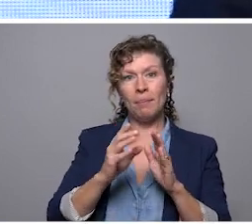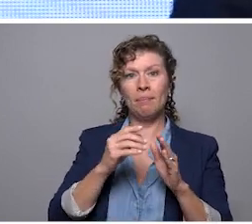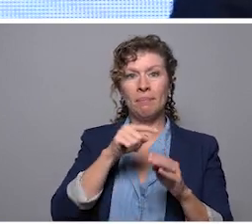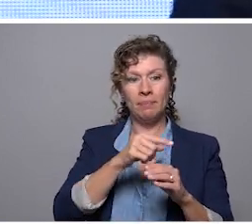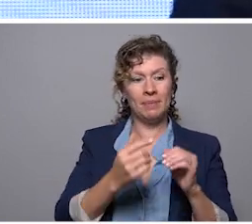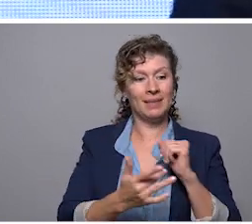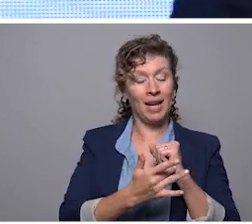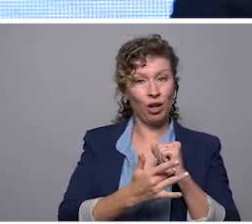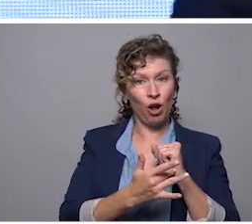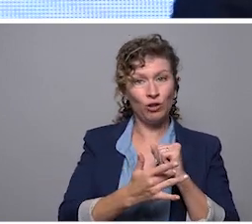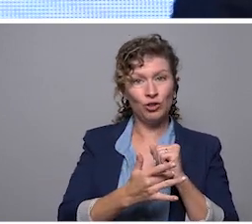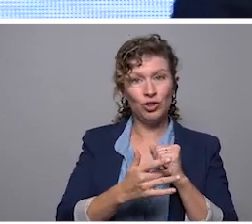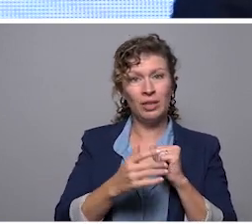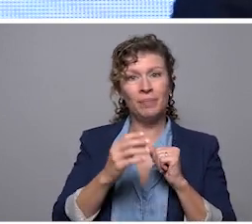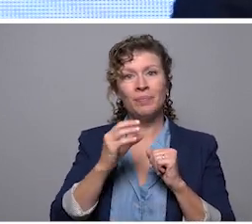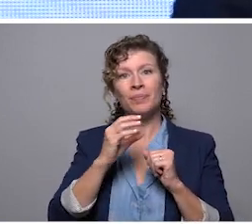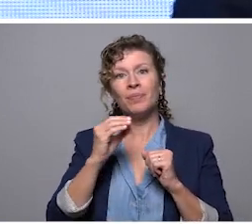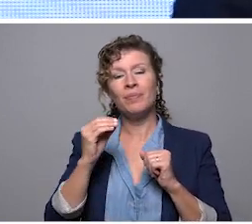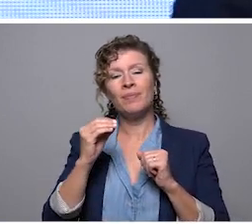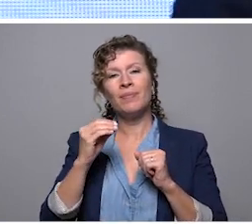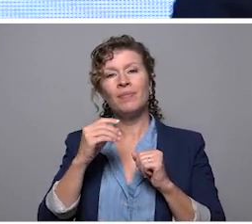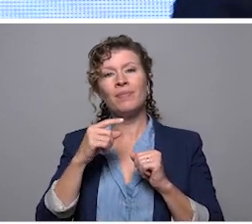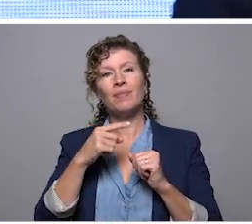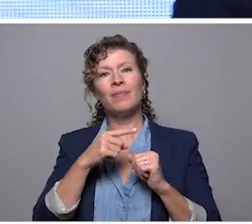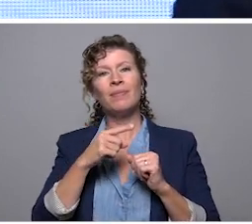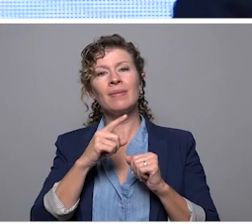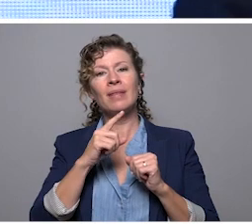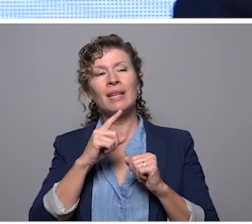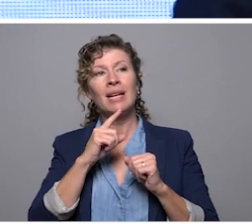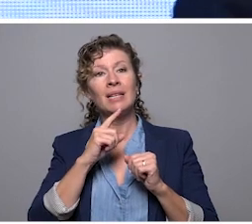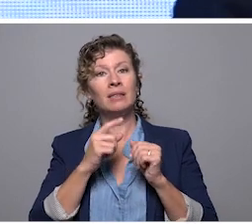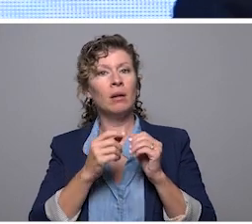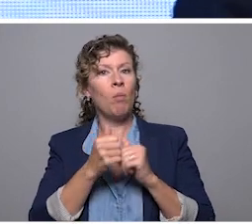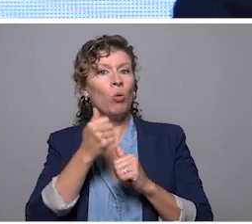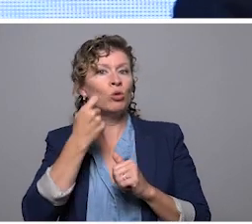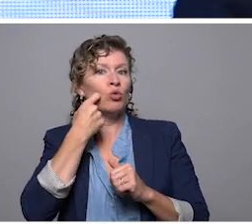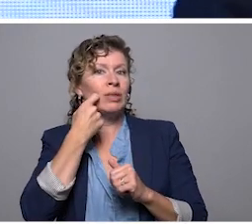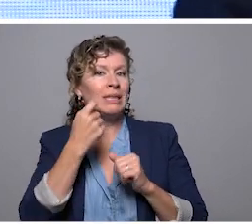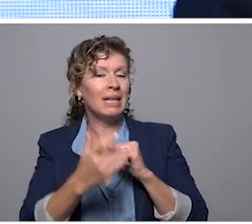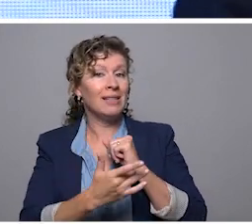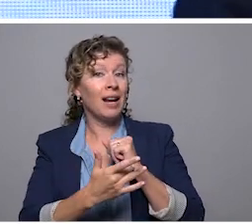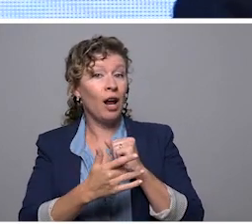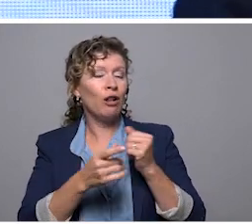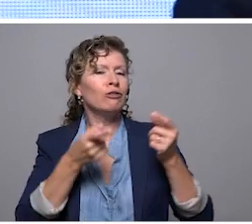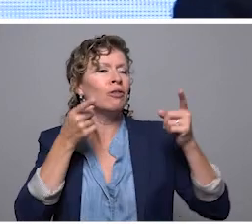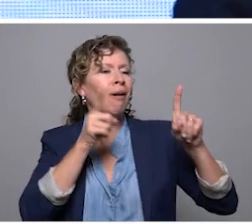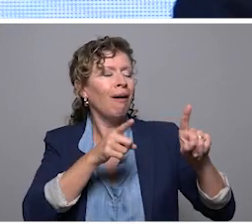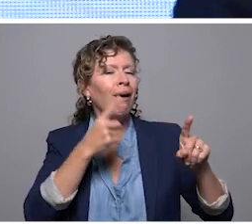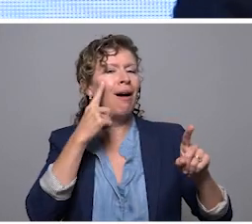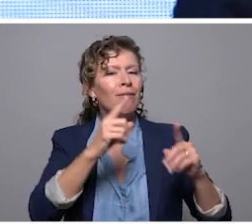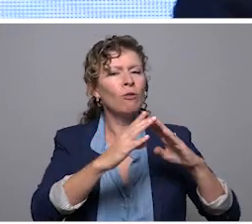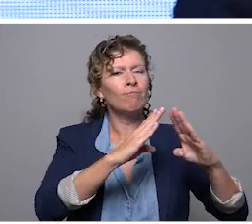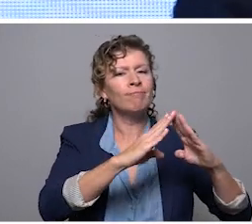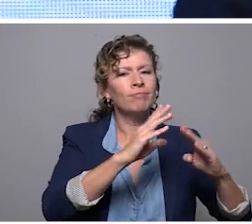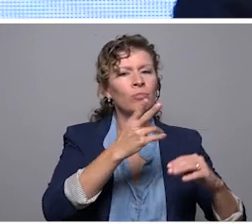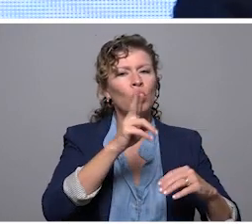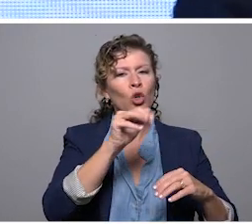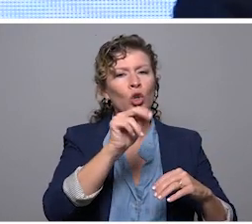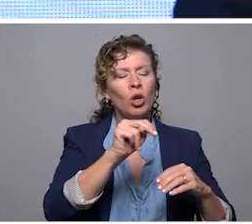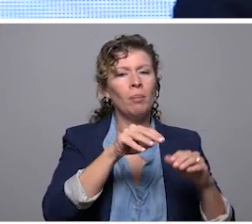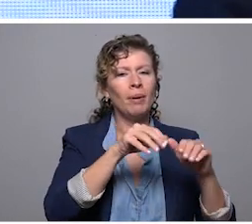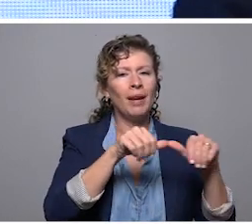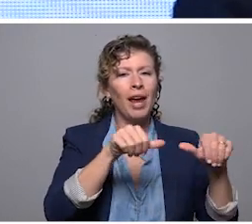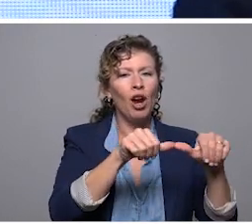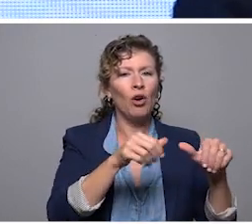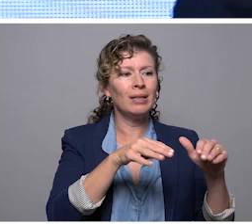porque fue diseñada por gente de ciudad que piensa que la acceso a internet es